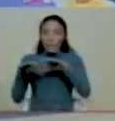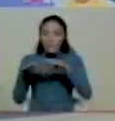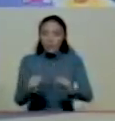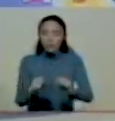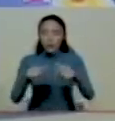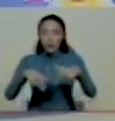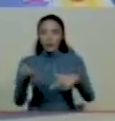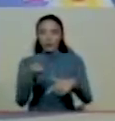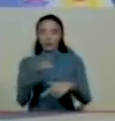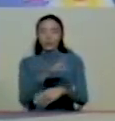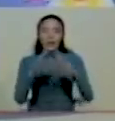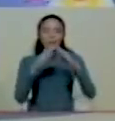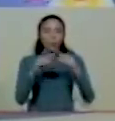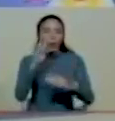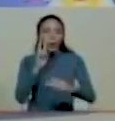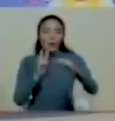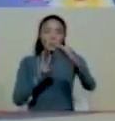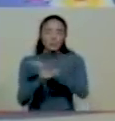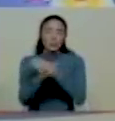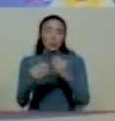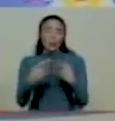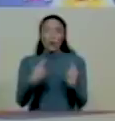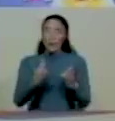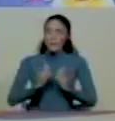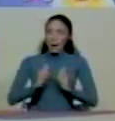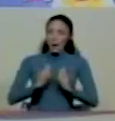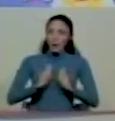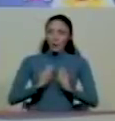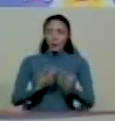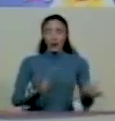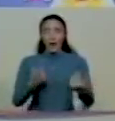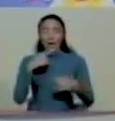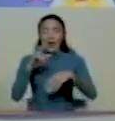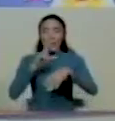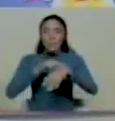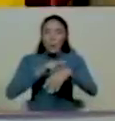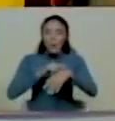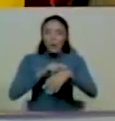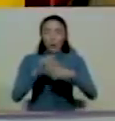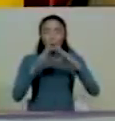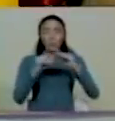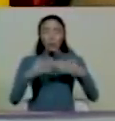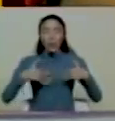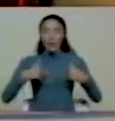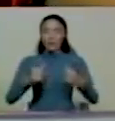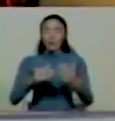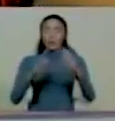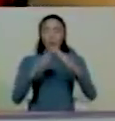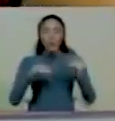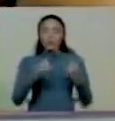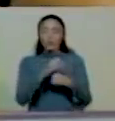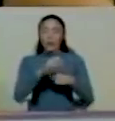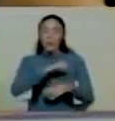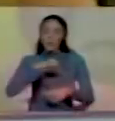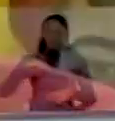impusiera una visión mercantilista que le negara total y absolutamente el derecho a la salud a nuestro pueblo.